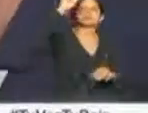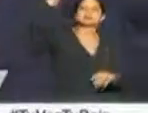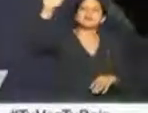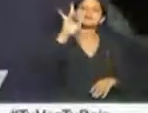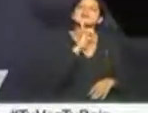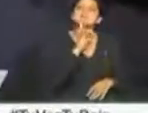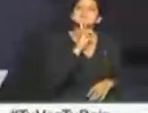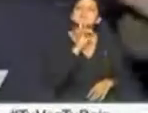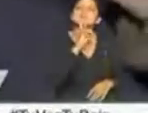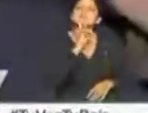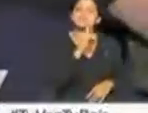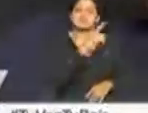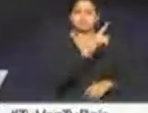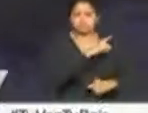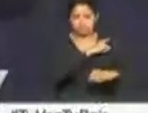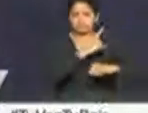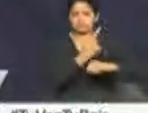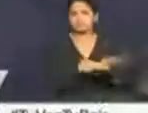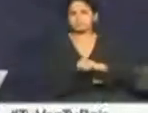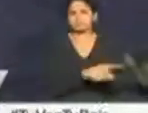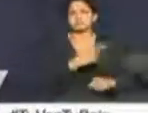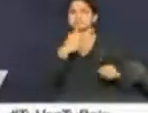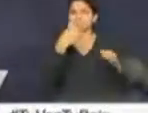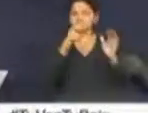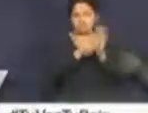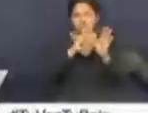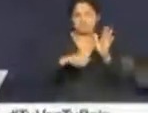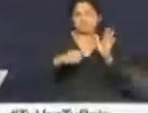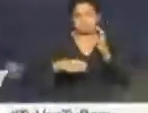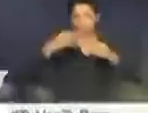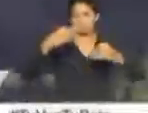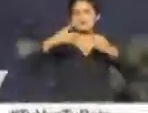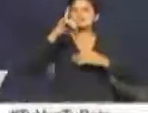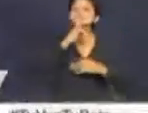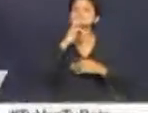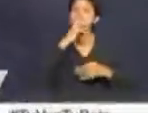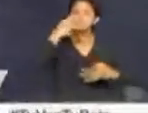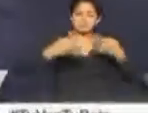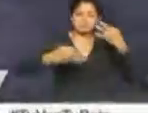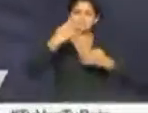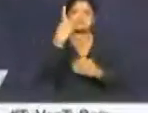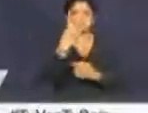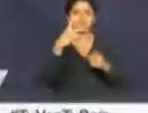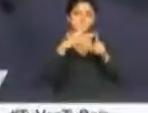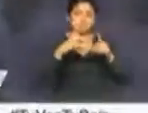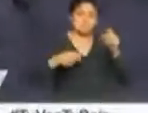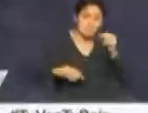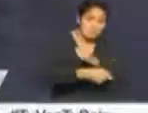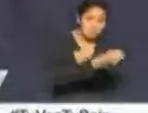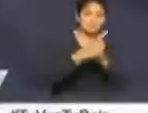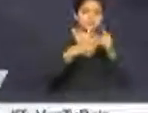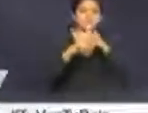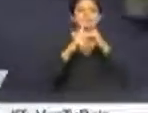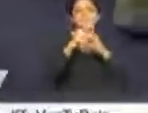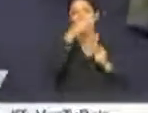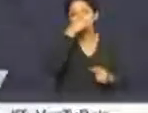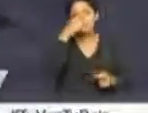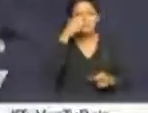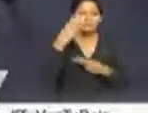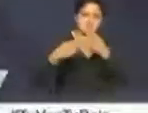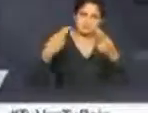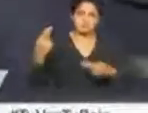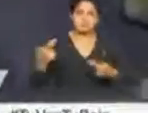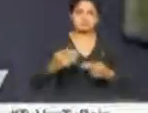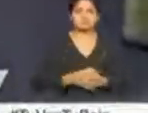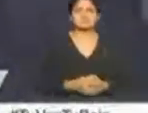poderoso narcotraficante es requerido por dos tribunales estadounidenses por cargos que incluyen homicidio y narcotráfico. Su abogado